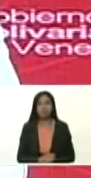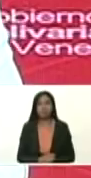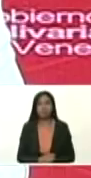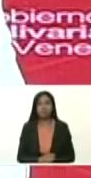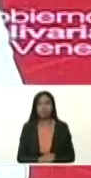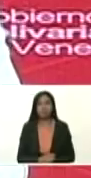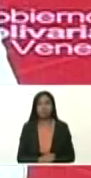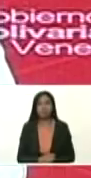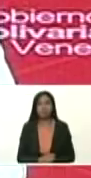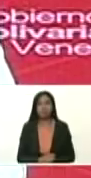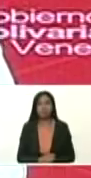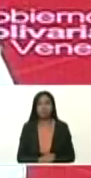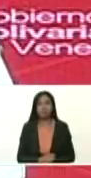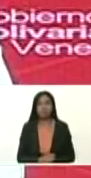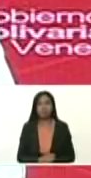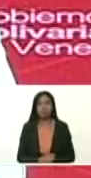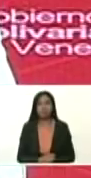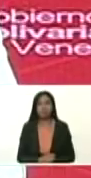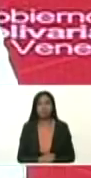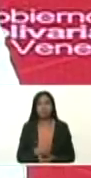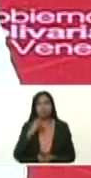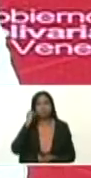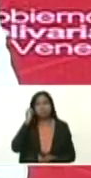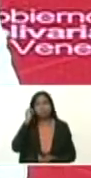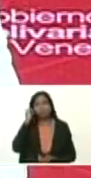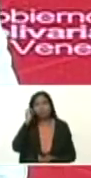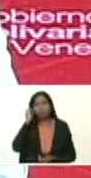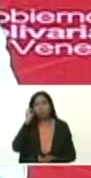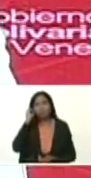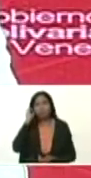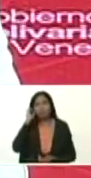caraota, no sé, caraota siembra, ¿no? Perdón, salchicha,